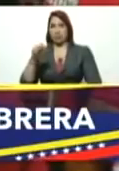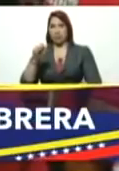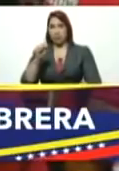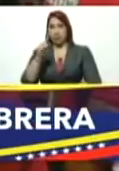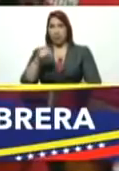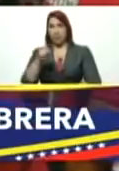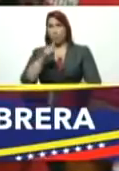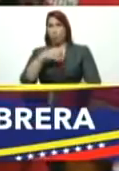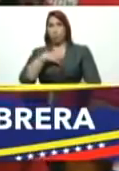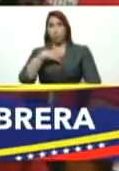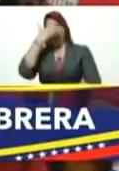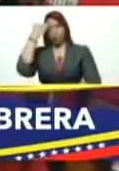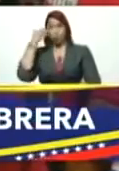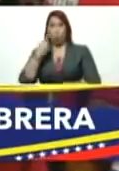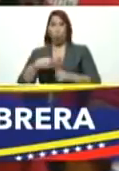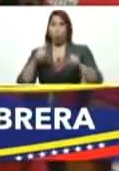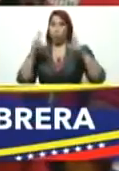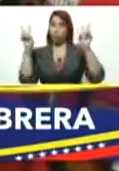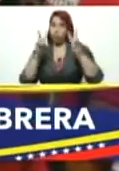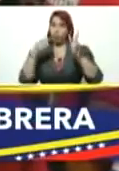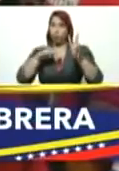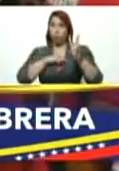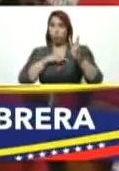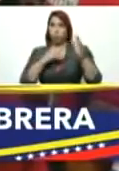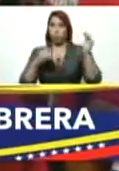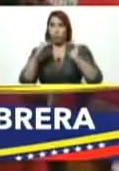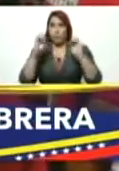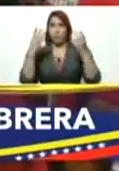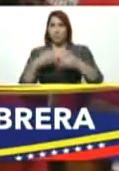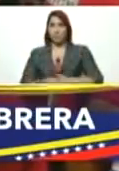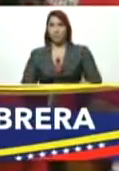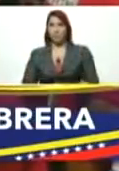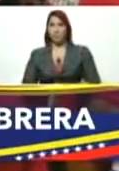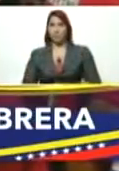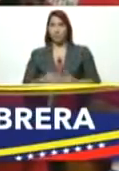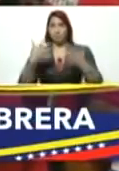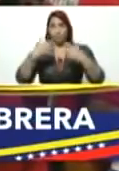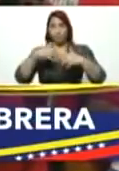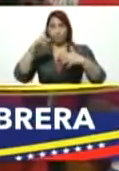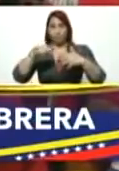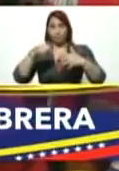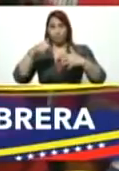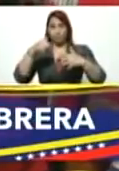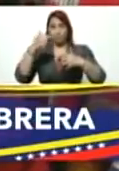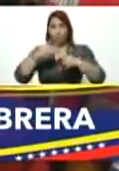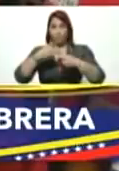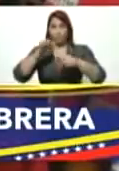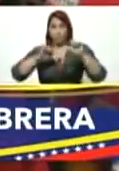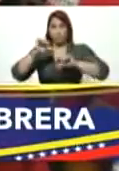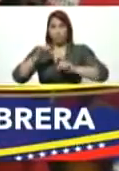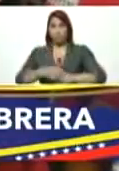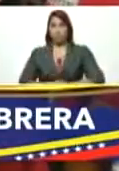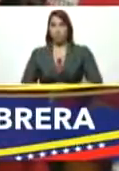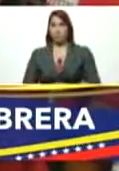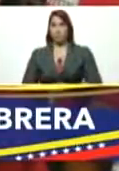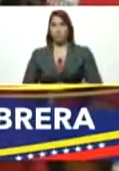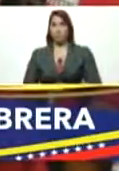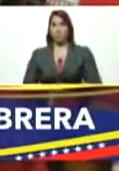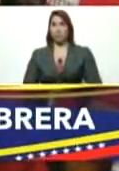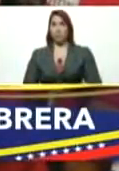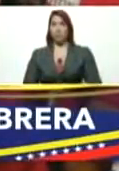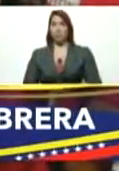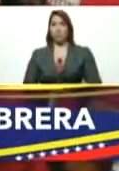que la otra victoria que estamos logrando en el complejo petroquímico general josé antonio anzoátegui